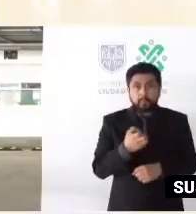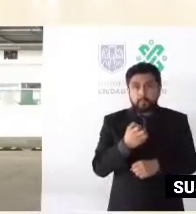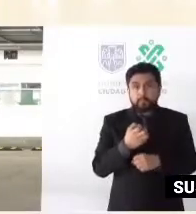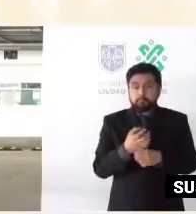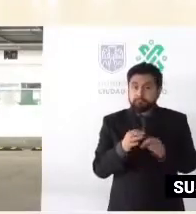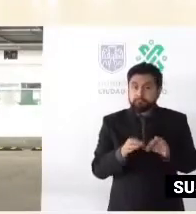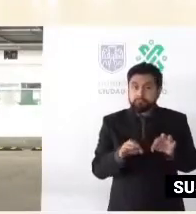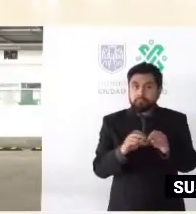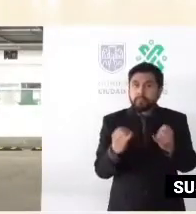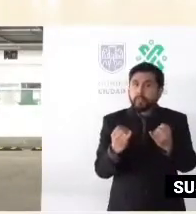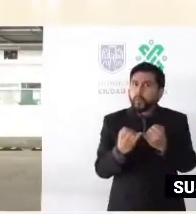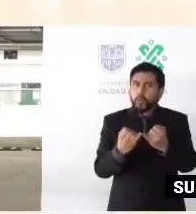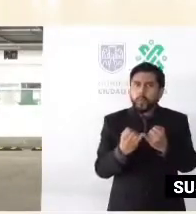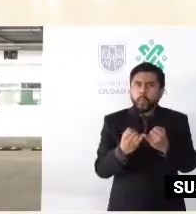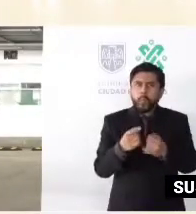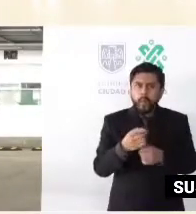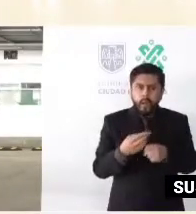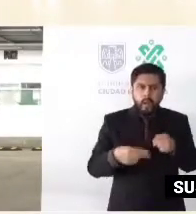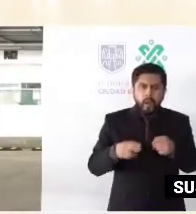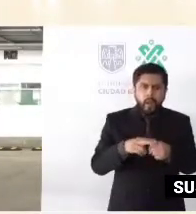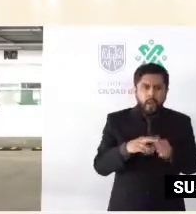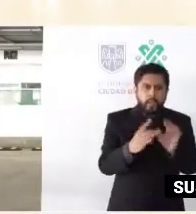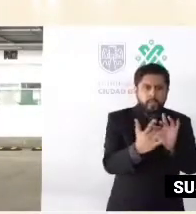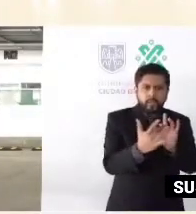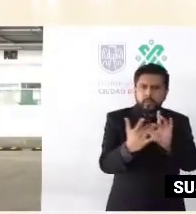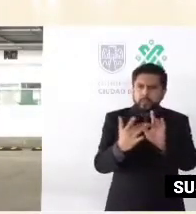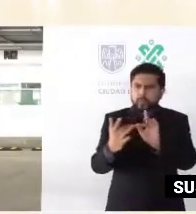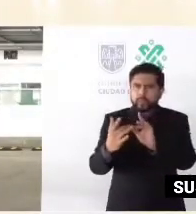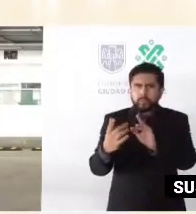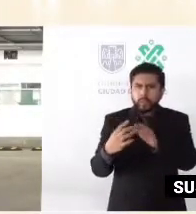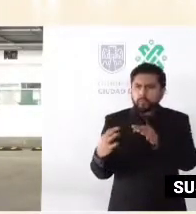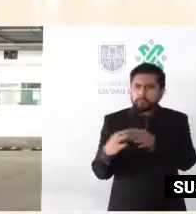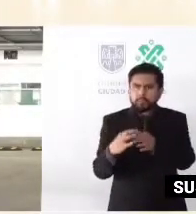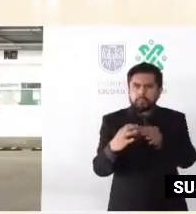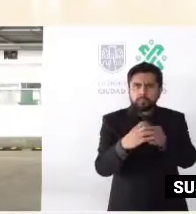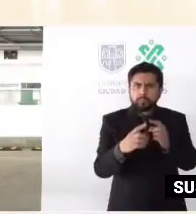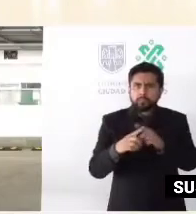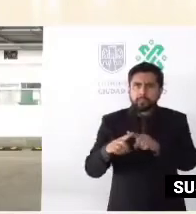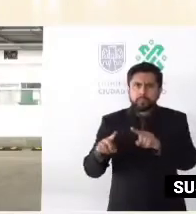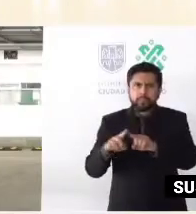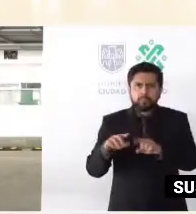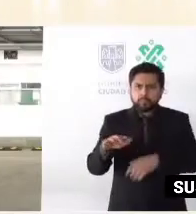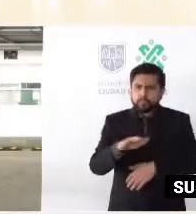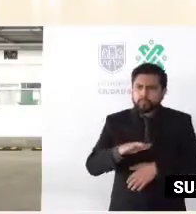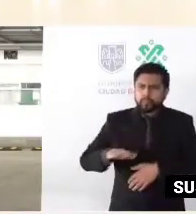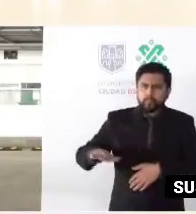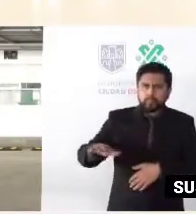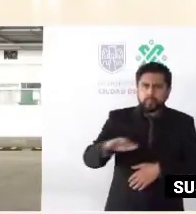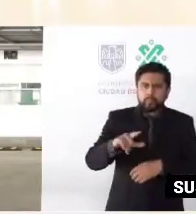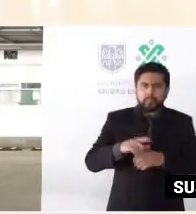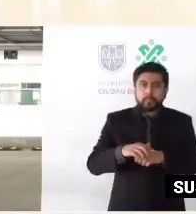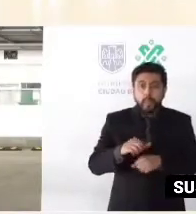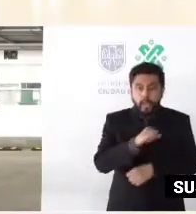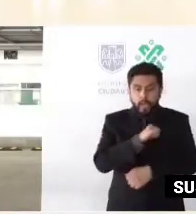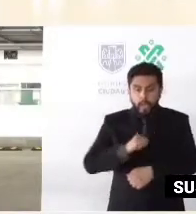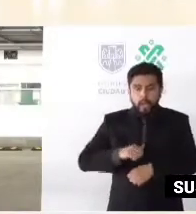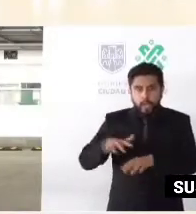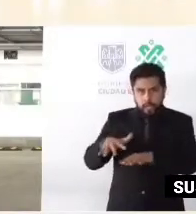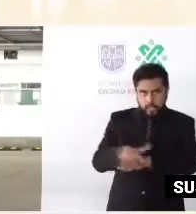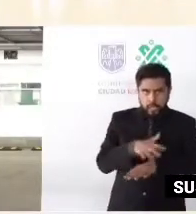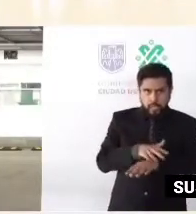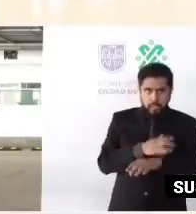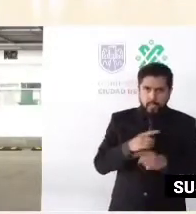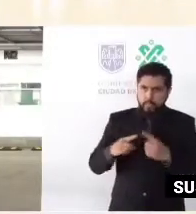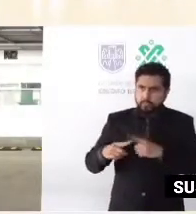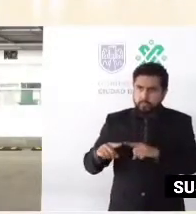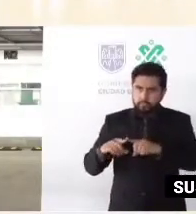estar muy articulada con toda el nivel ambulatorio, con la jurisdicción sanitaria de Tlalpan, de